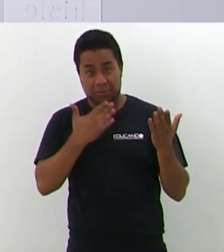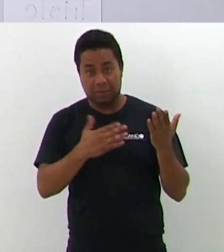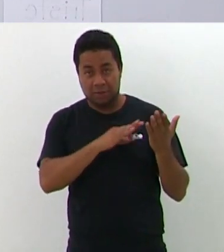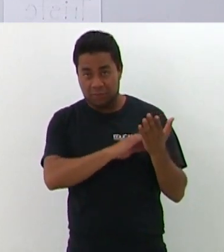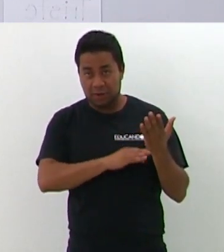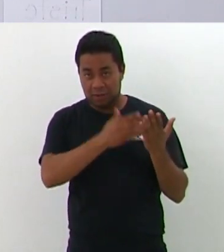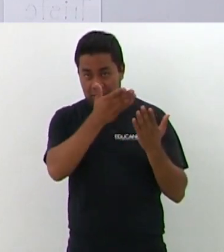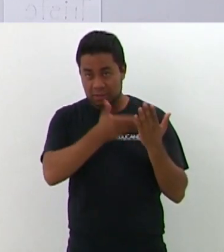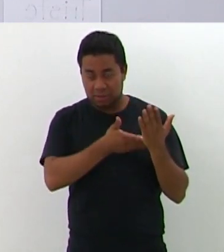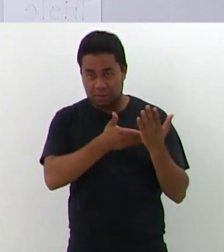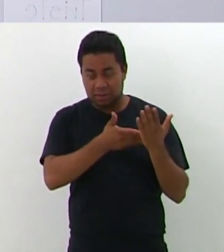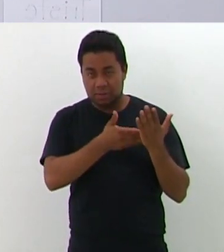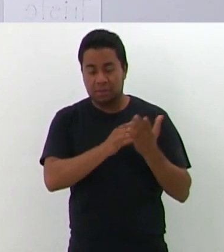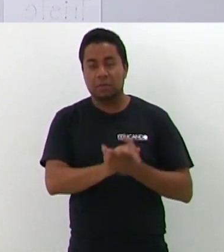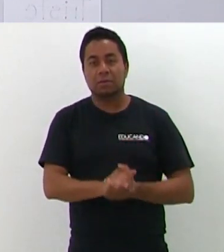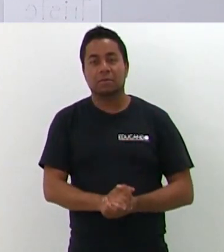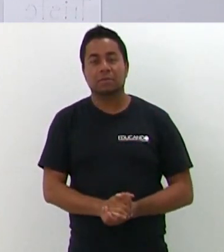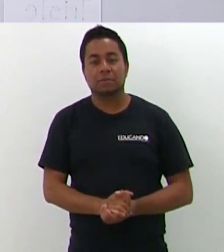Bien.